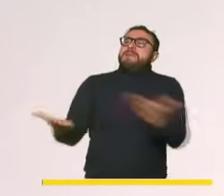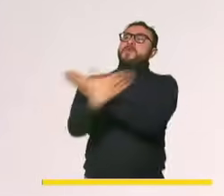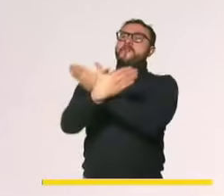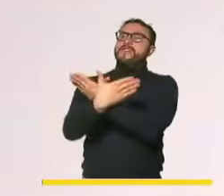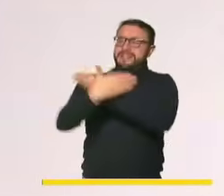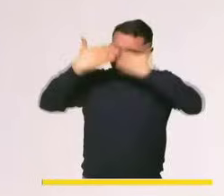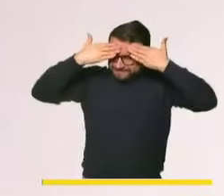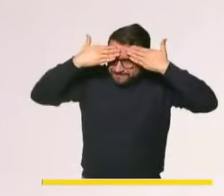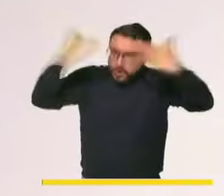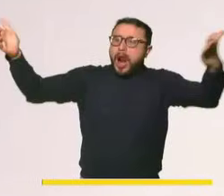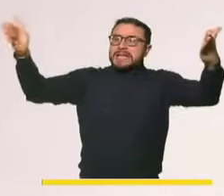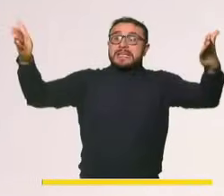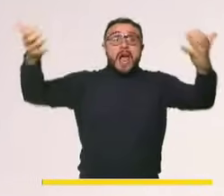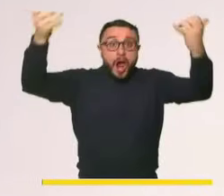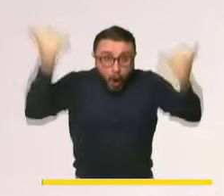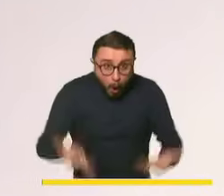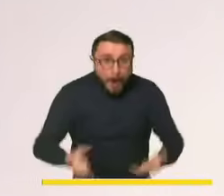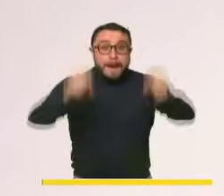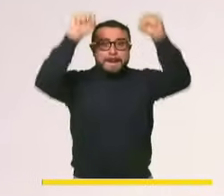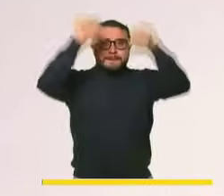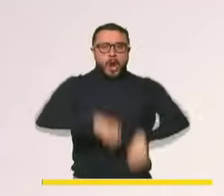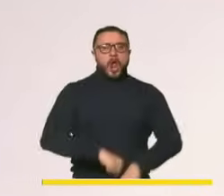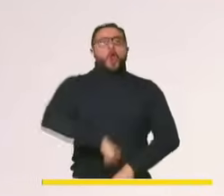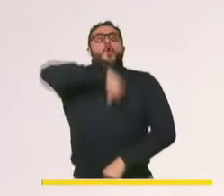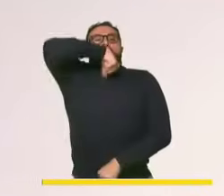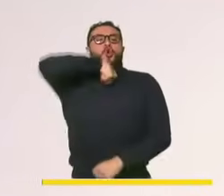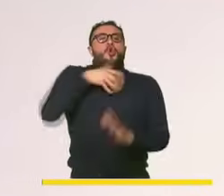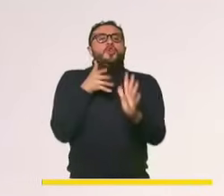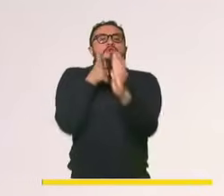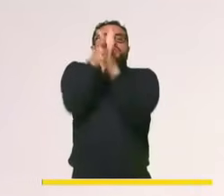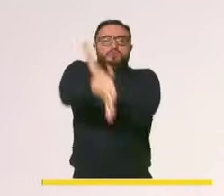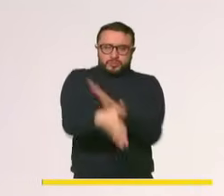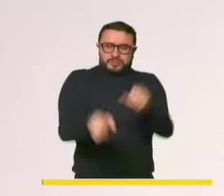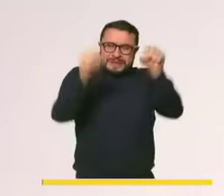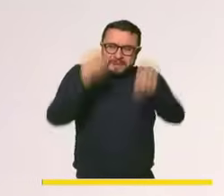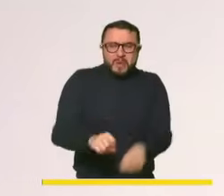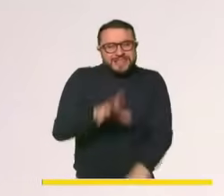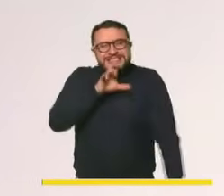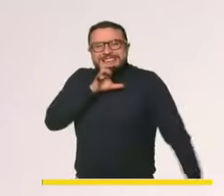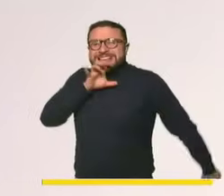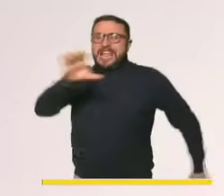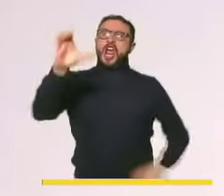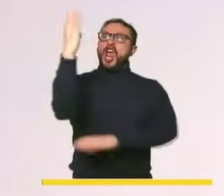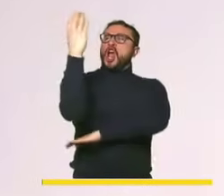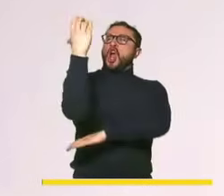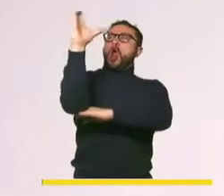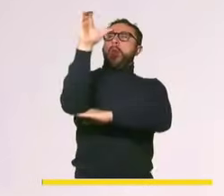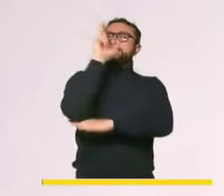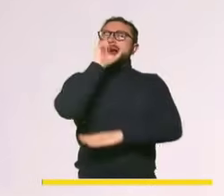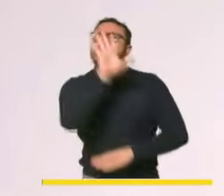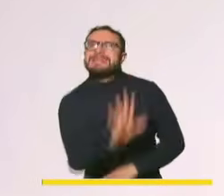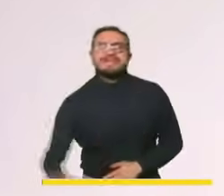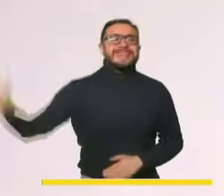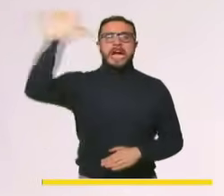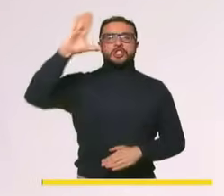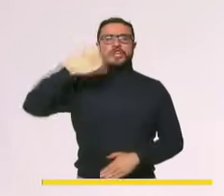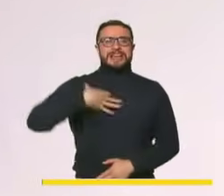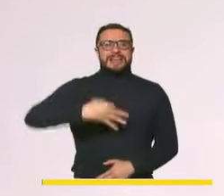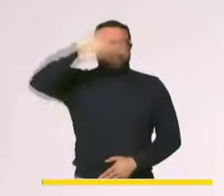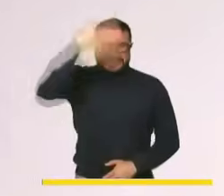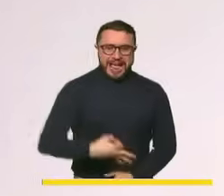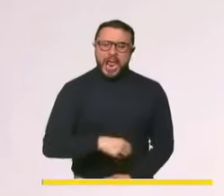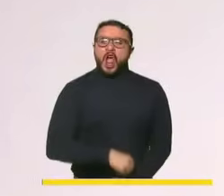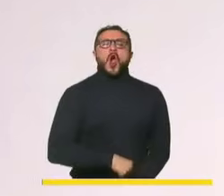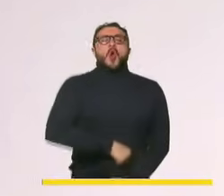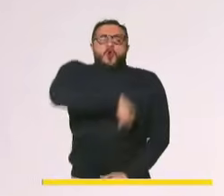democracia, y hoy podemos decir con orgullo que podemos gritar nación, dignidad,